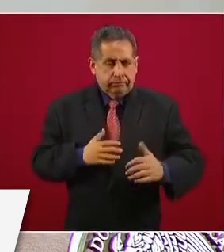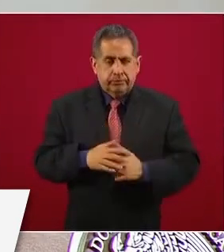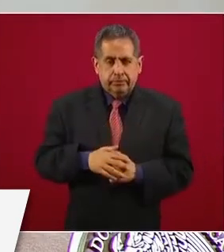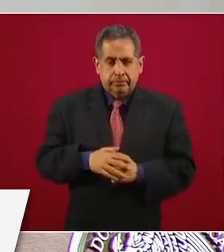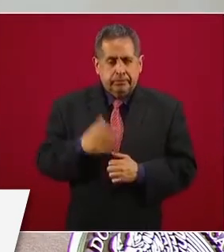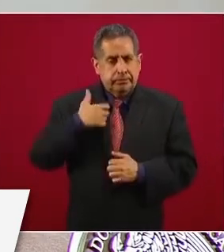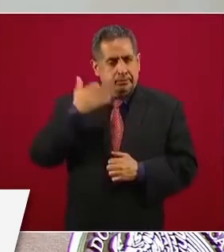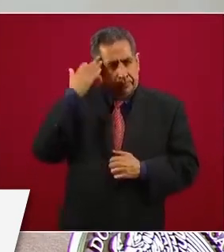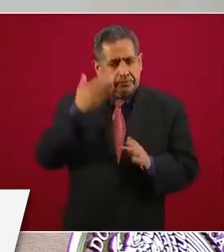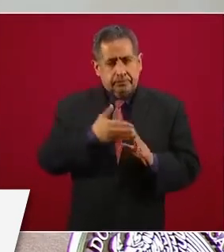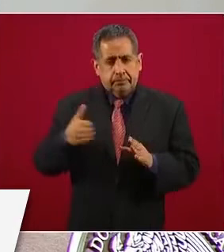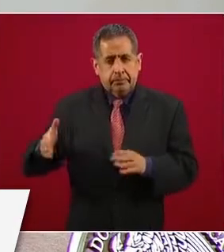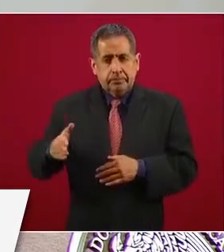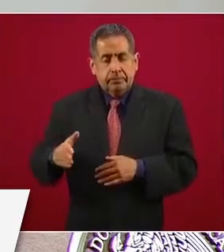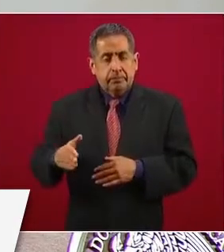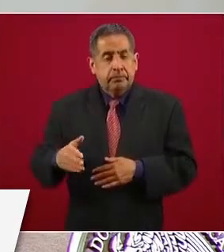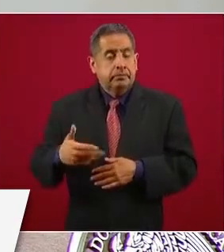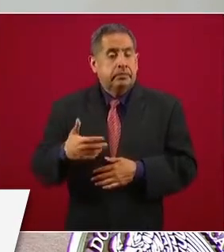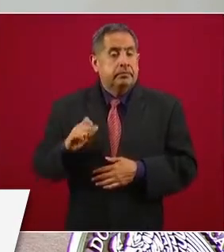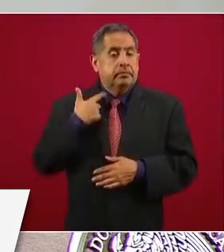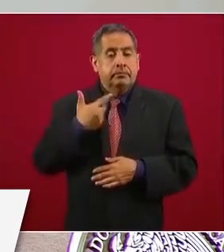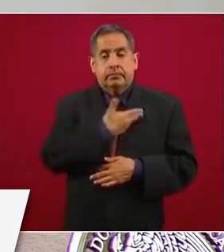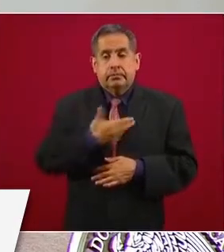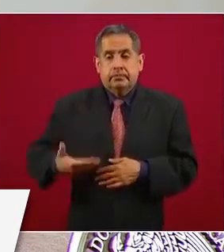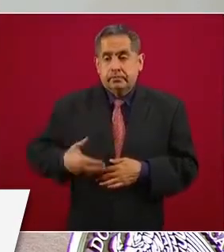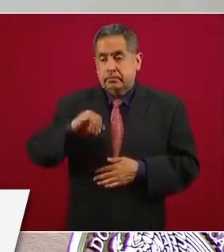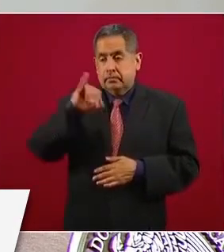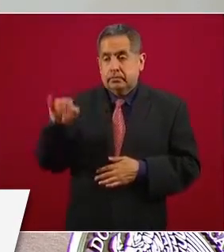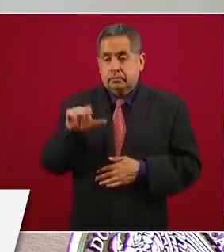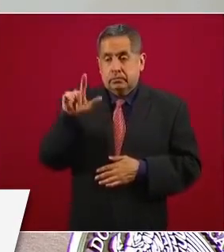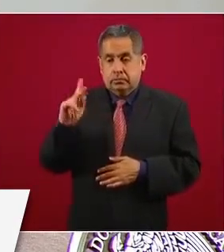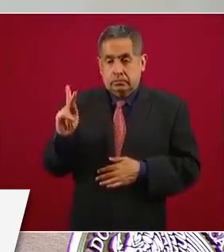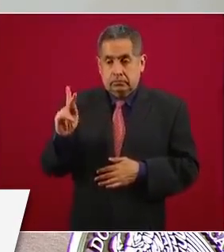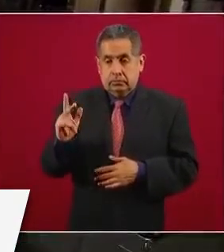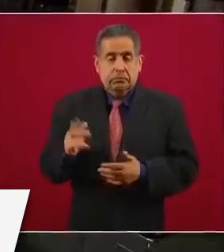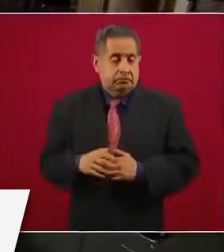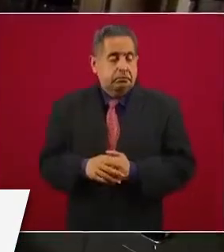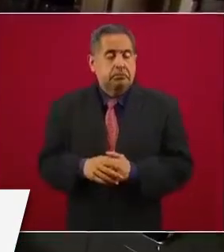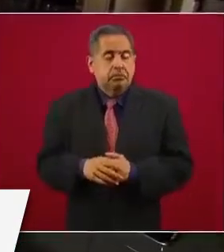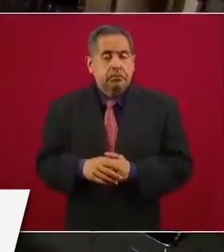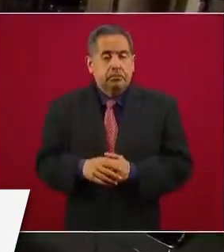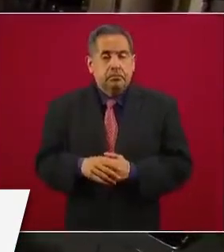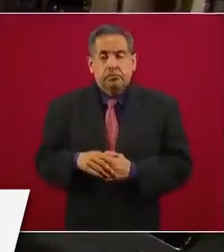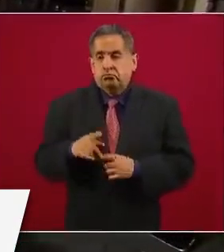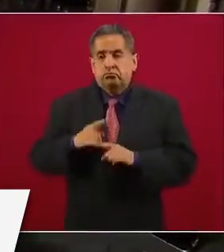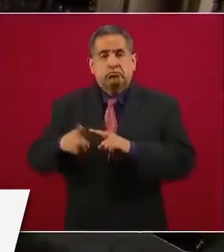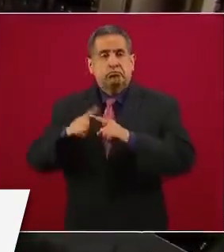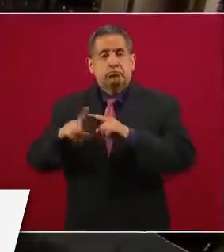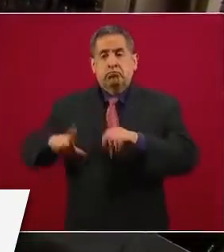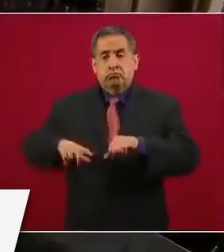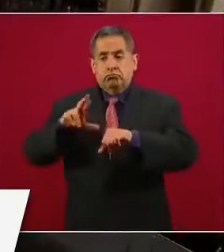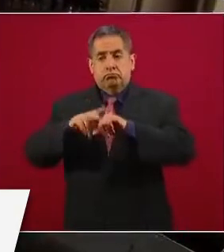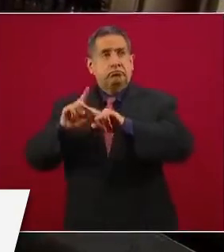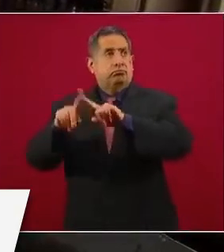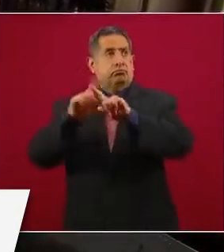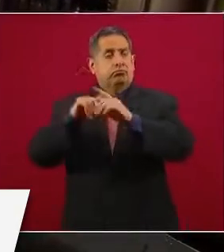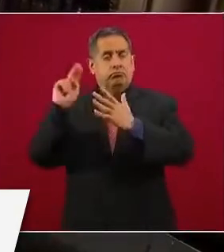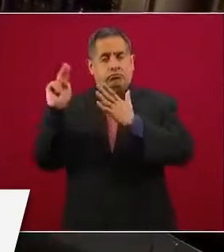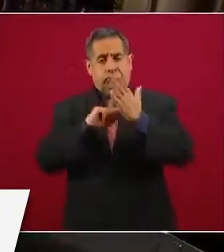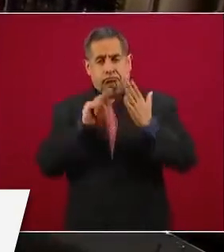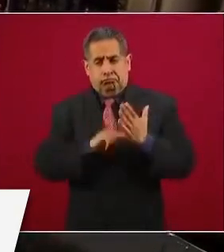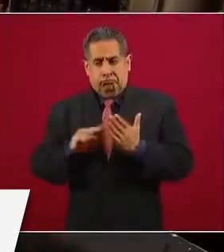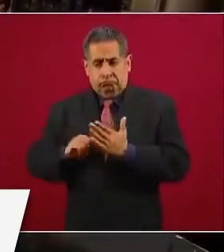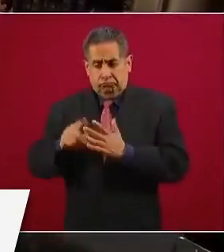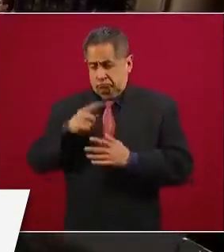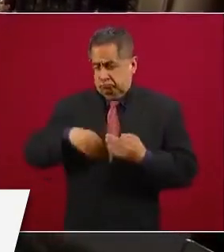durante el gobierno de López Portillo. Entonces firmaron todos los gobernadores. Fue un